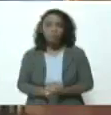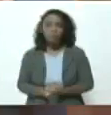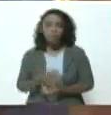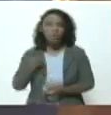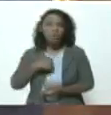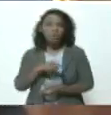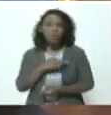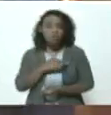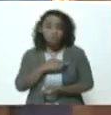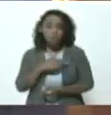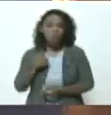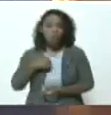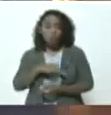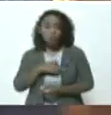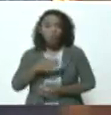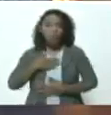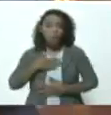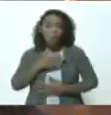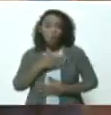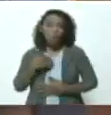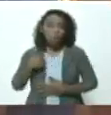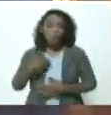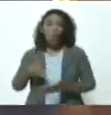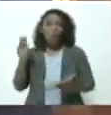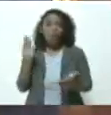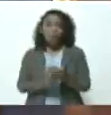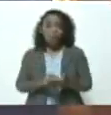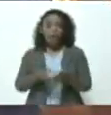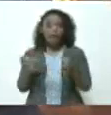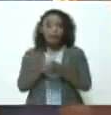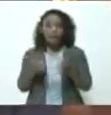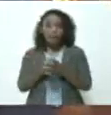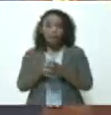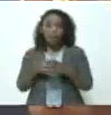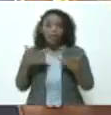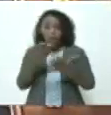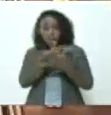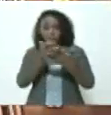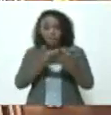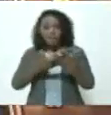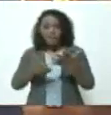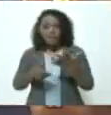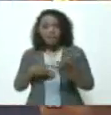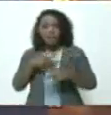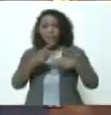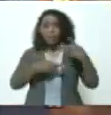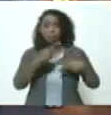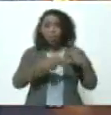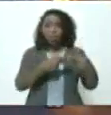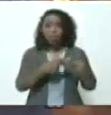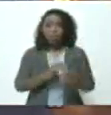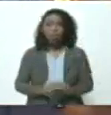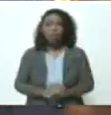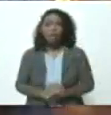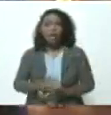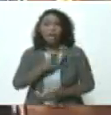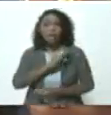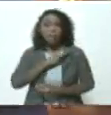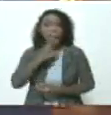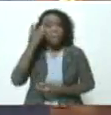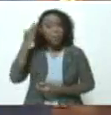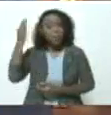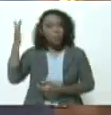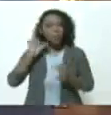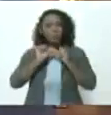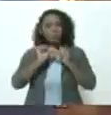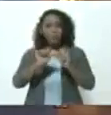Nosotros, cuando digo nosotros, me refiero nuevamente tanto al equipo de escritores como al equipo de producción, tenemos la ilusión de